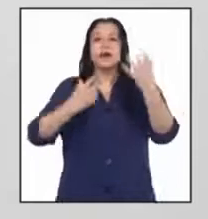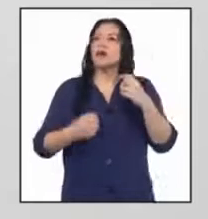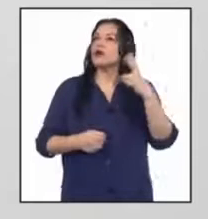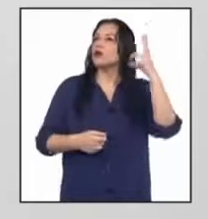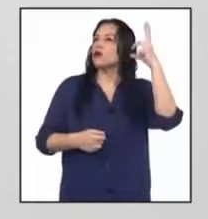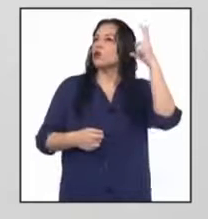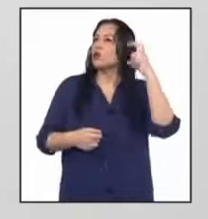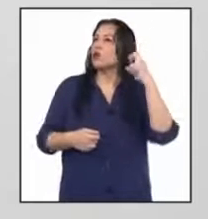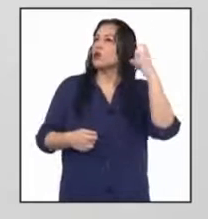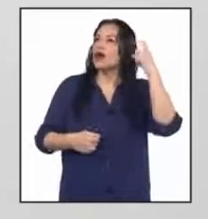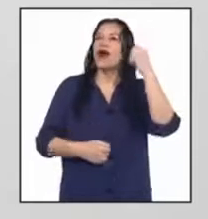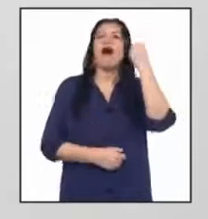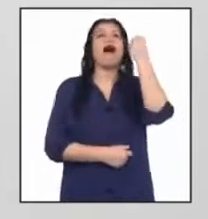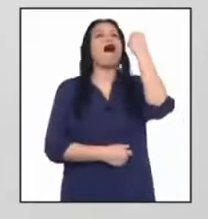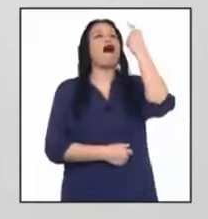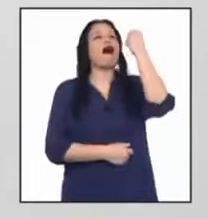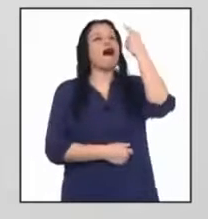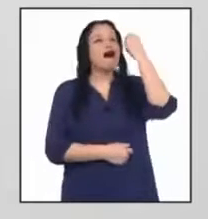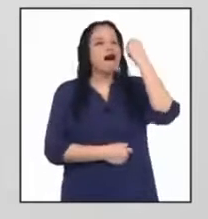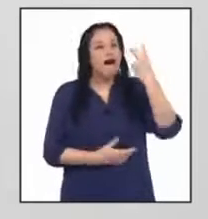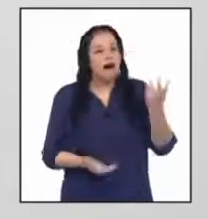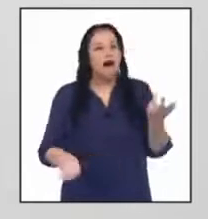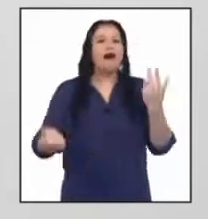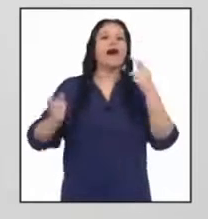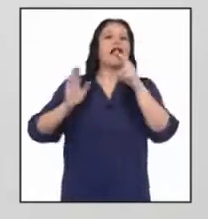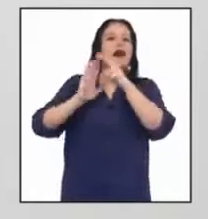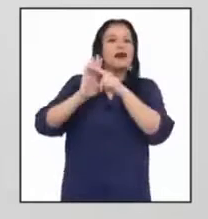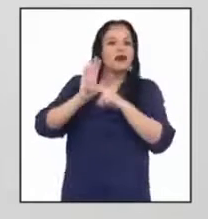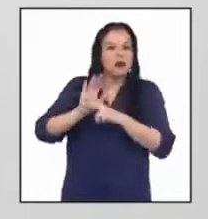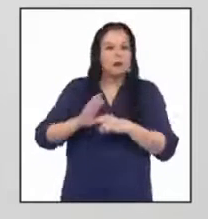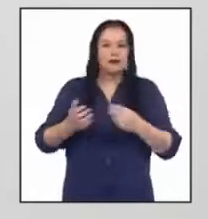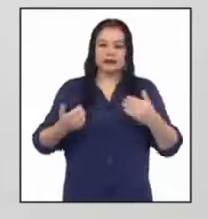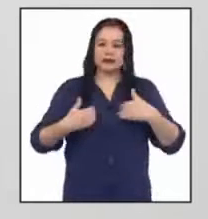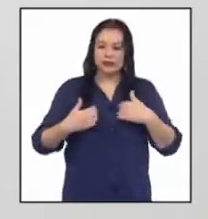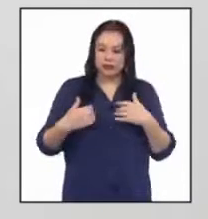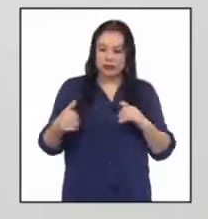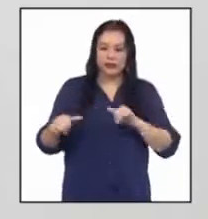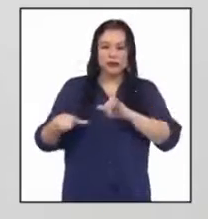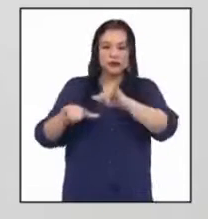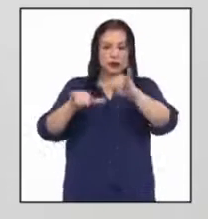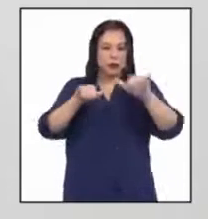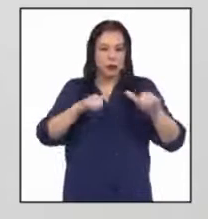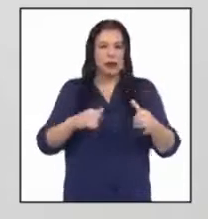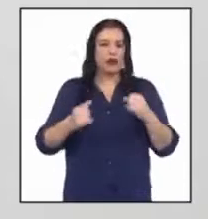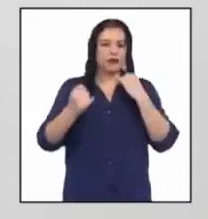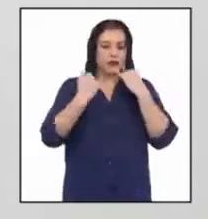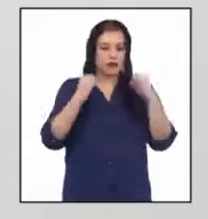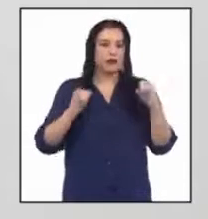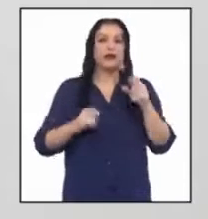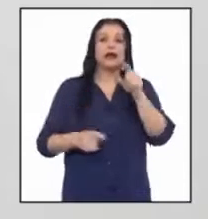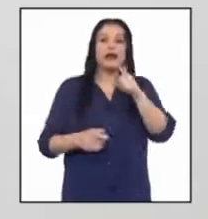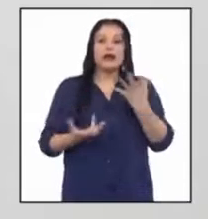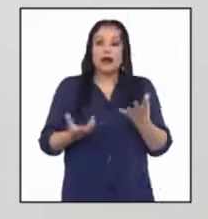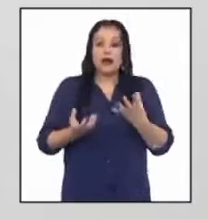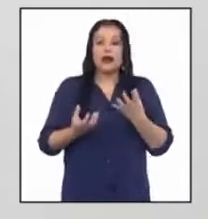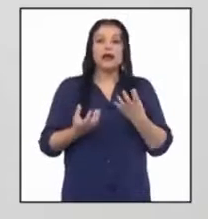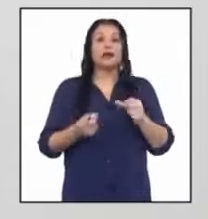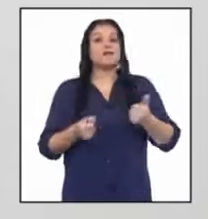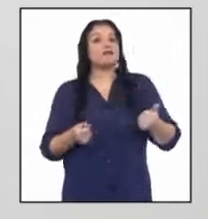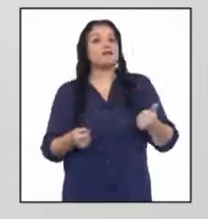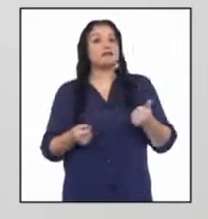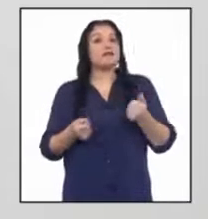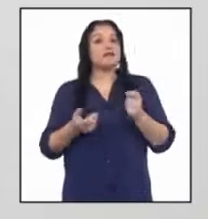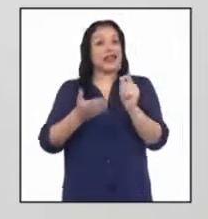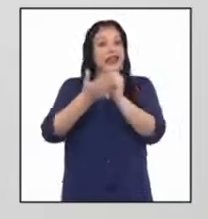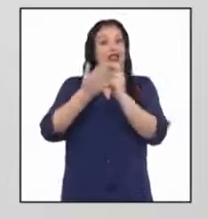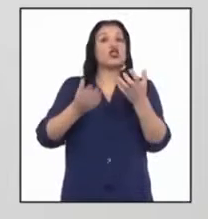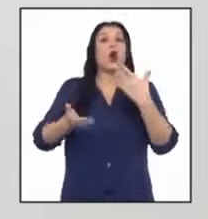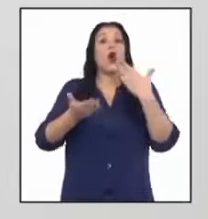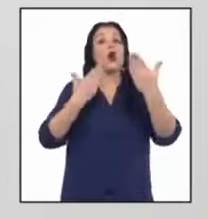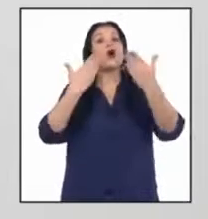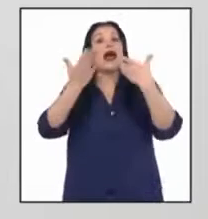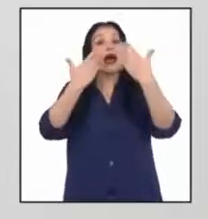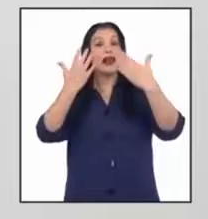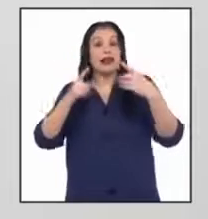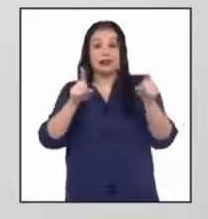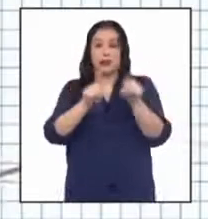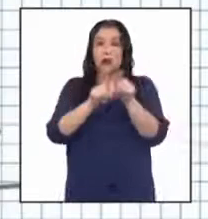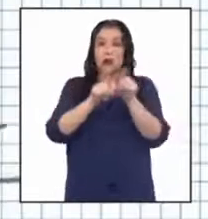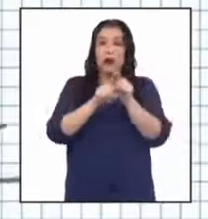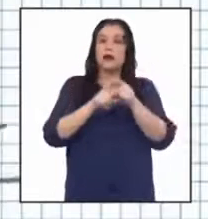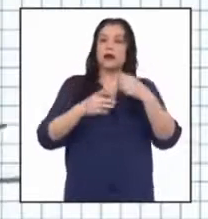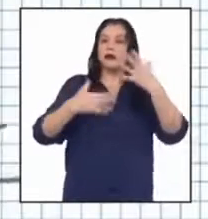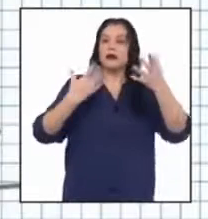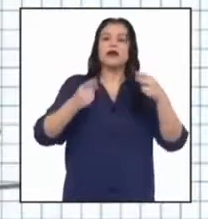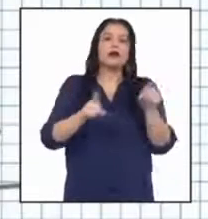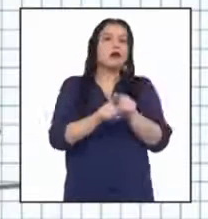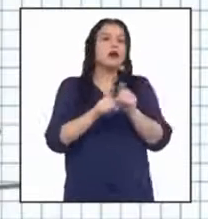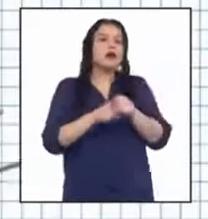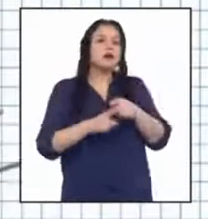en base a convenciones que tenemos en común. El texto oral es parte de la lengua hablada, tal como venimos haciendo con